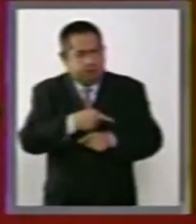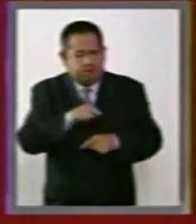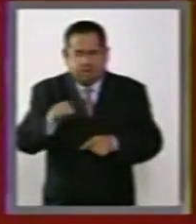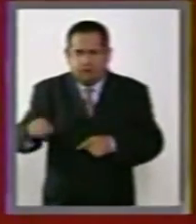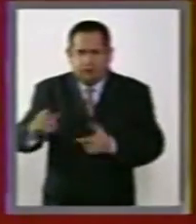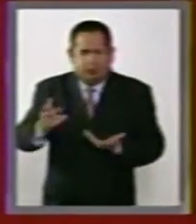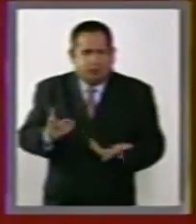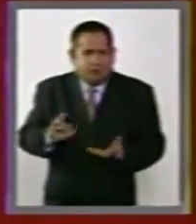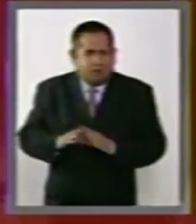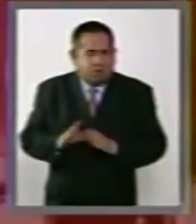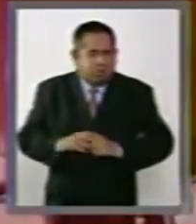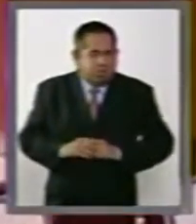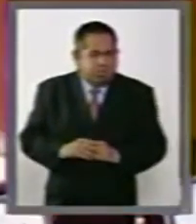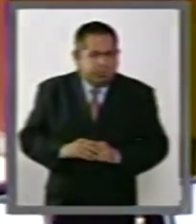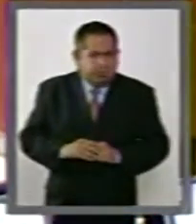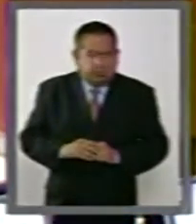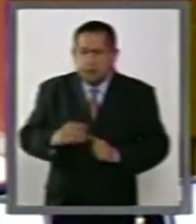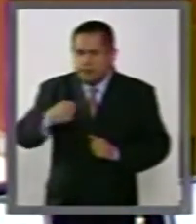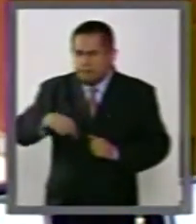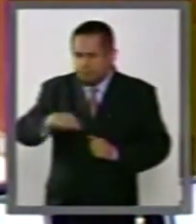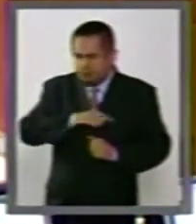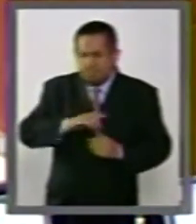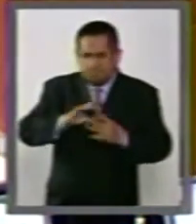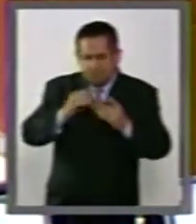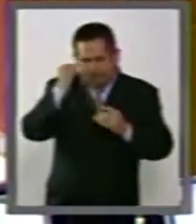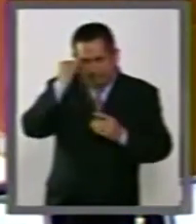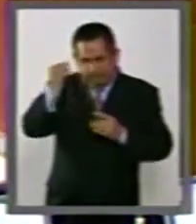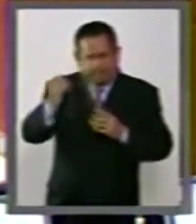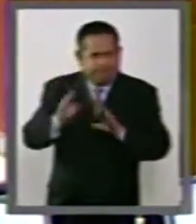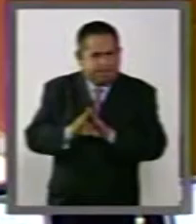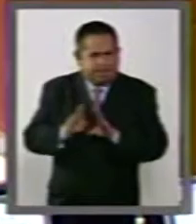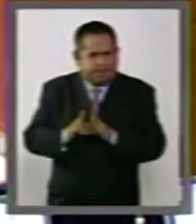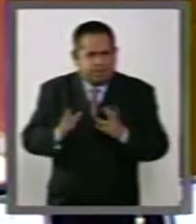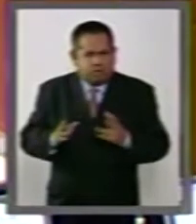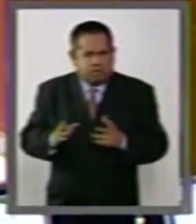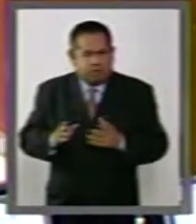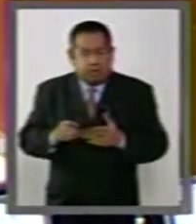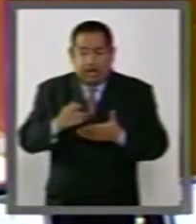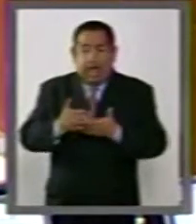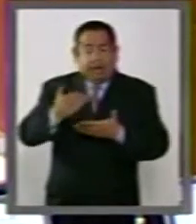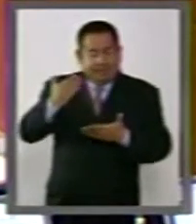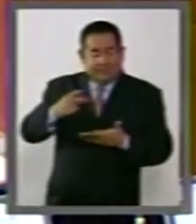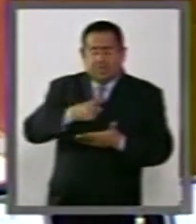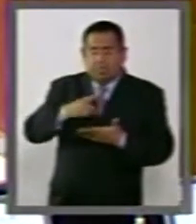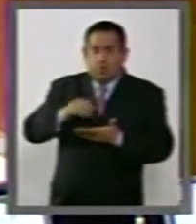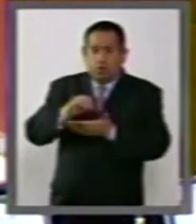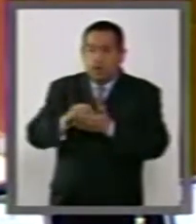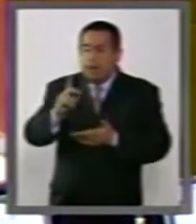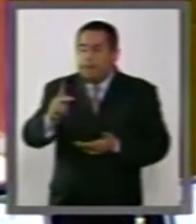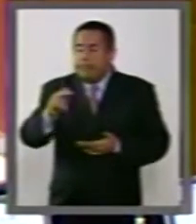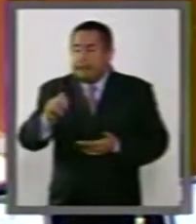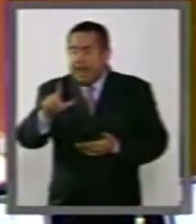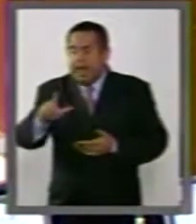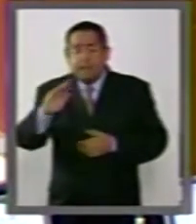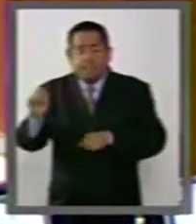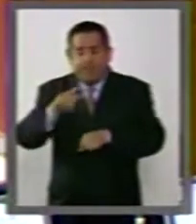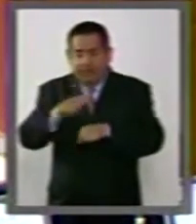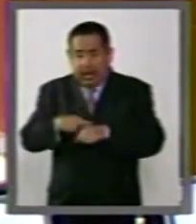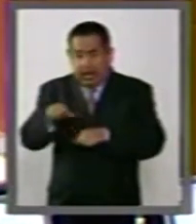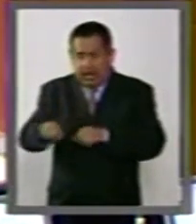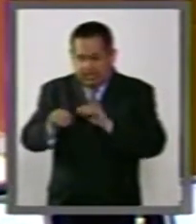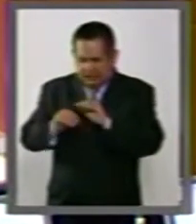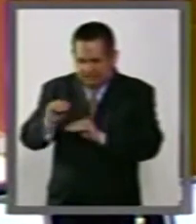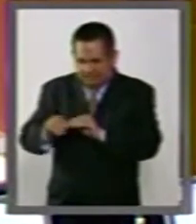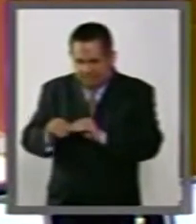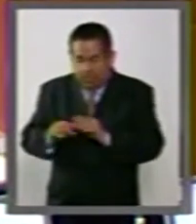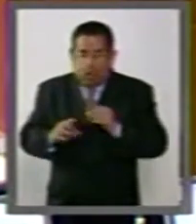República. Nosotros, independientemente de que se debió establecer en el Código Penal Federal, construimos